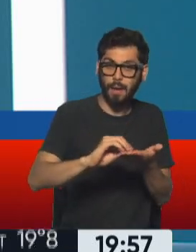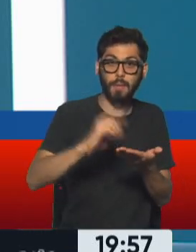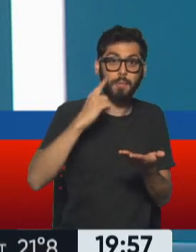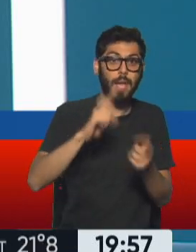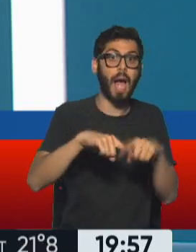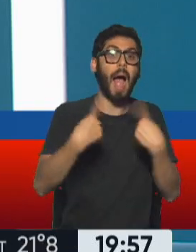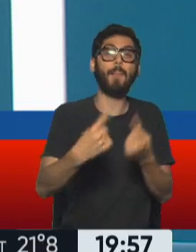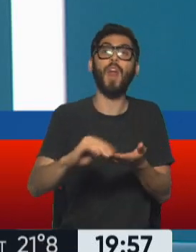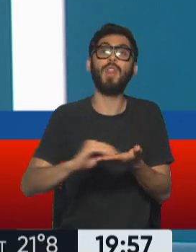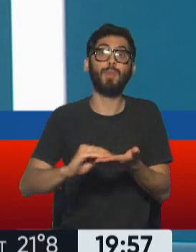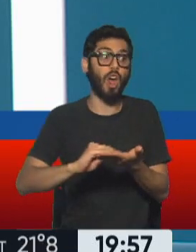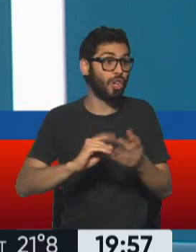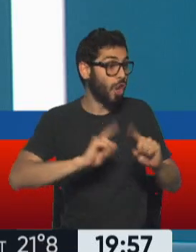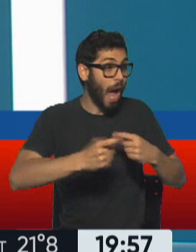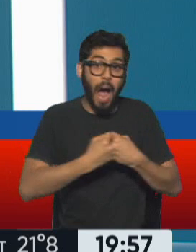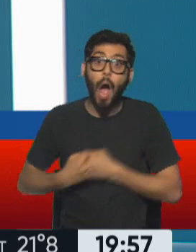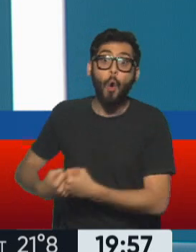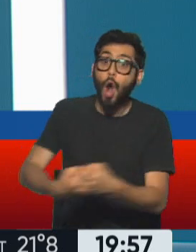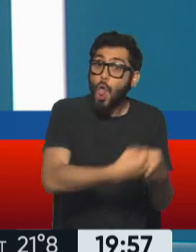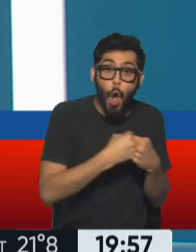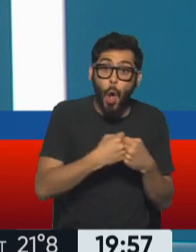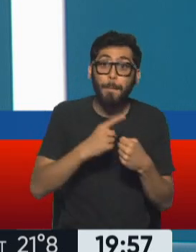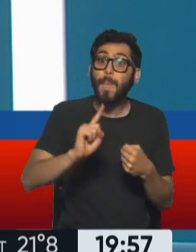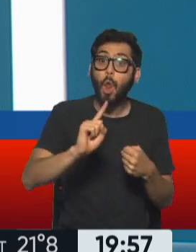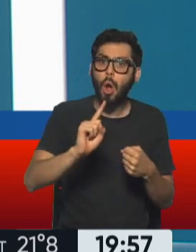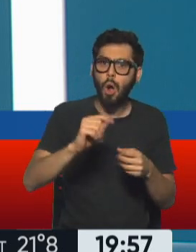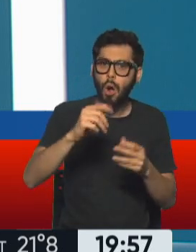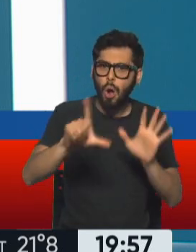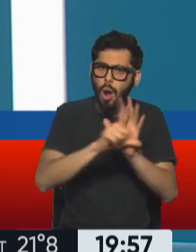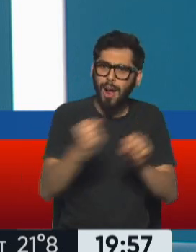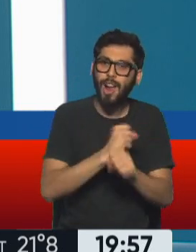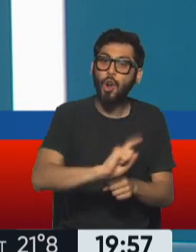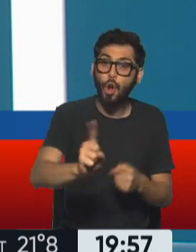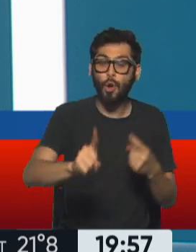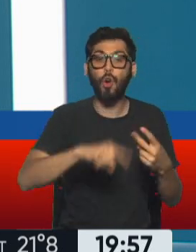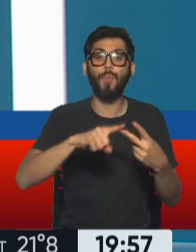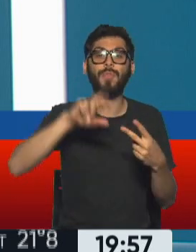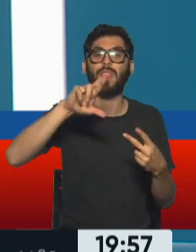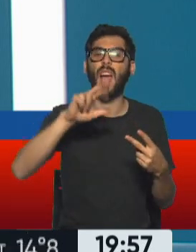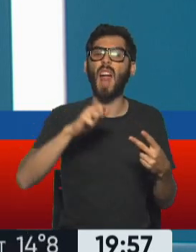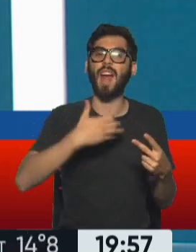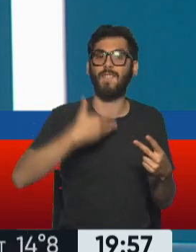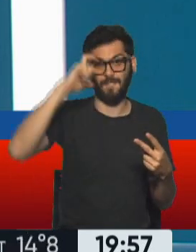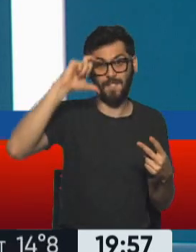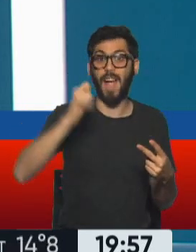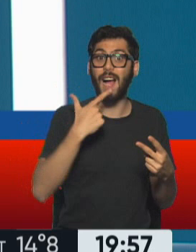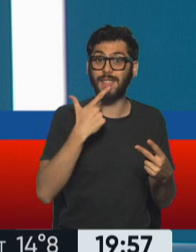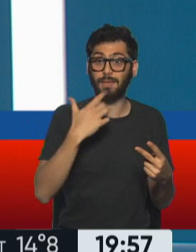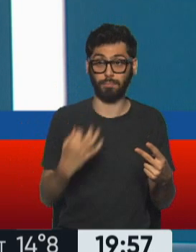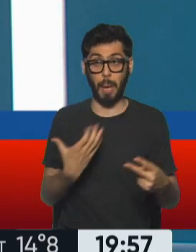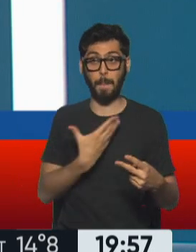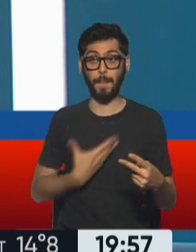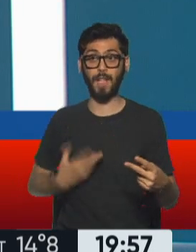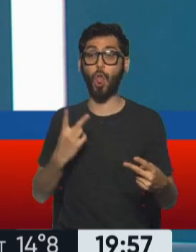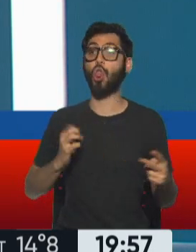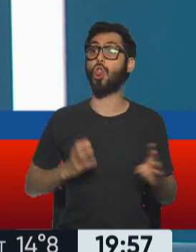ley que tiene consenso de todos los bloques. Quédate con esa foto. Quédate con el caso Rafecas en el Senado, que en los primeros 2 años de gestión del presidente